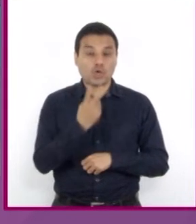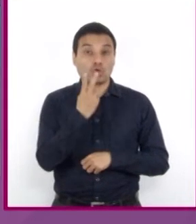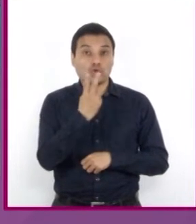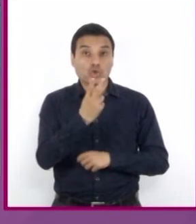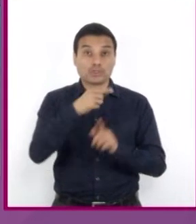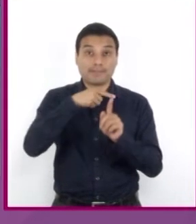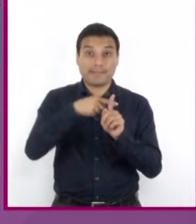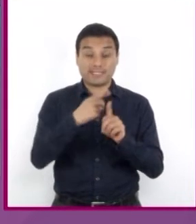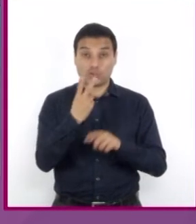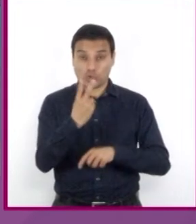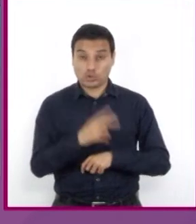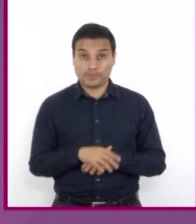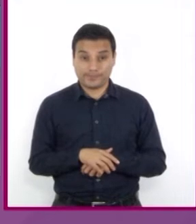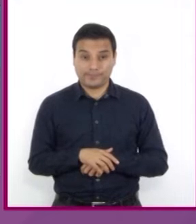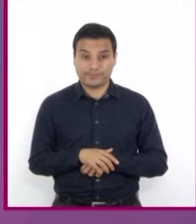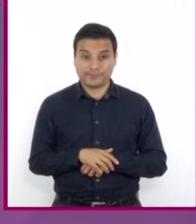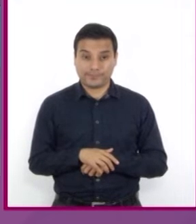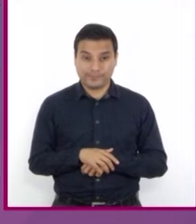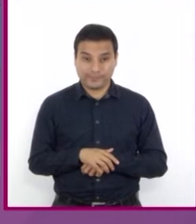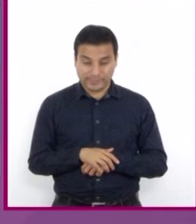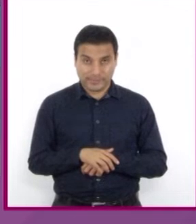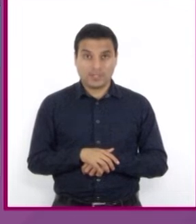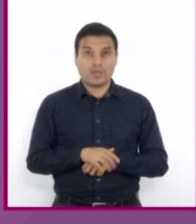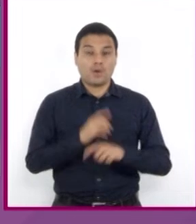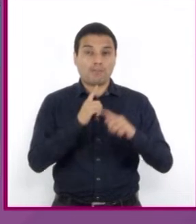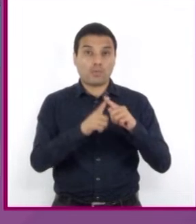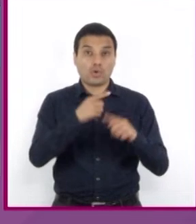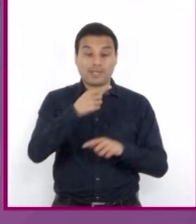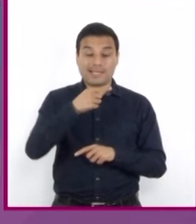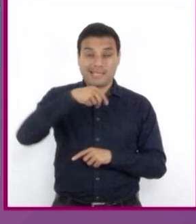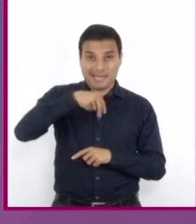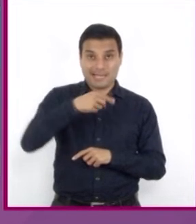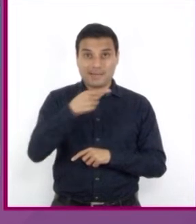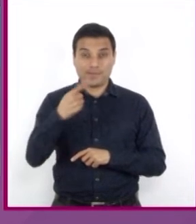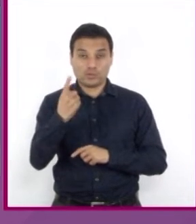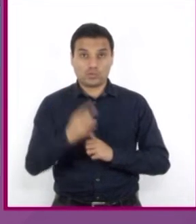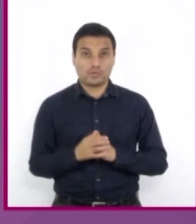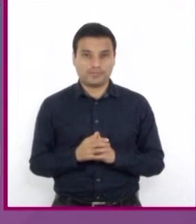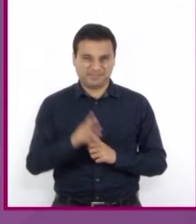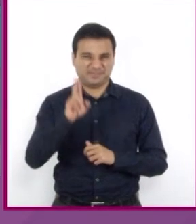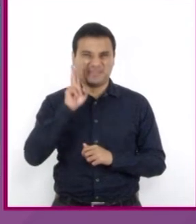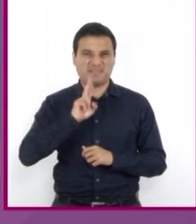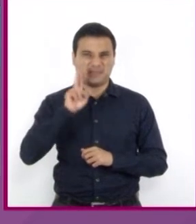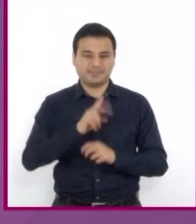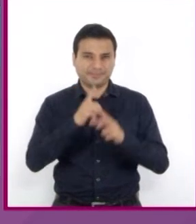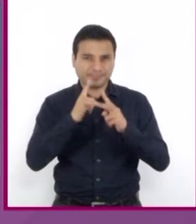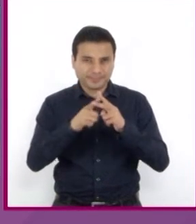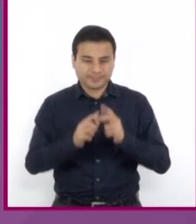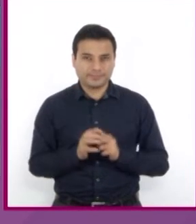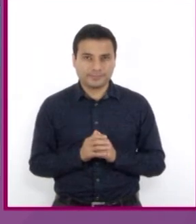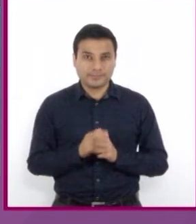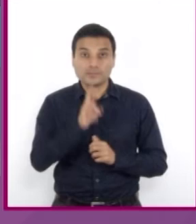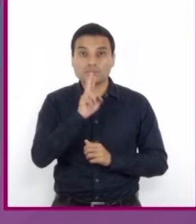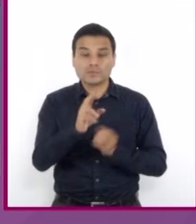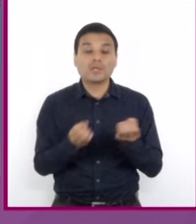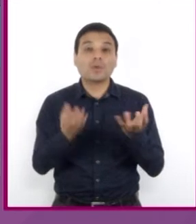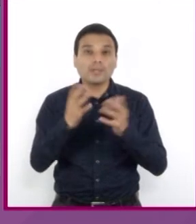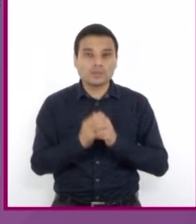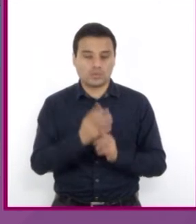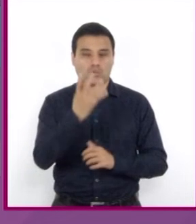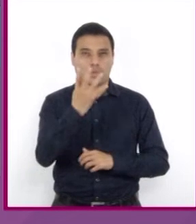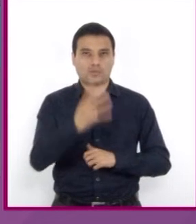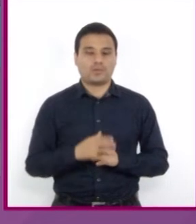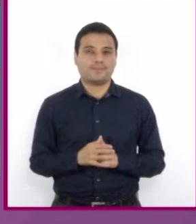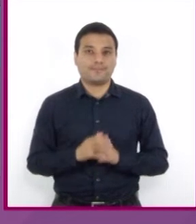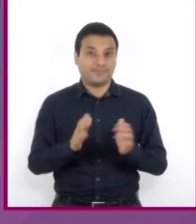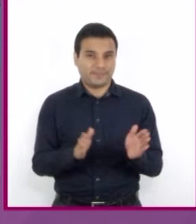el doble de la diferencia de 2 y 1. Al realizar las operaciones, el resultado es 4. Por